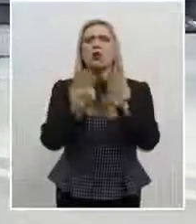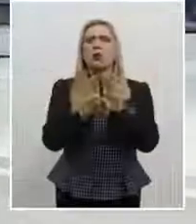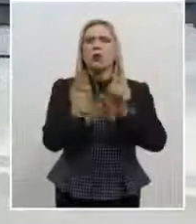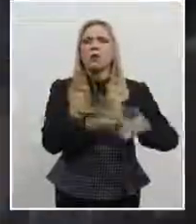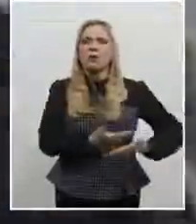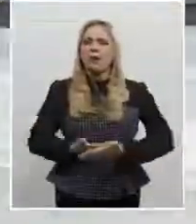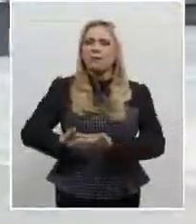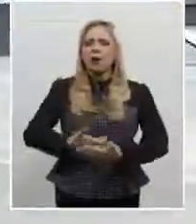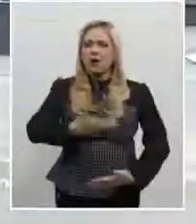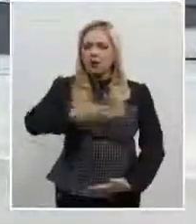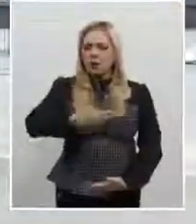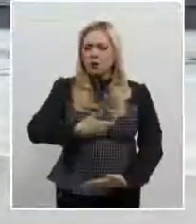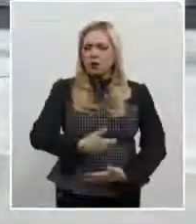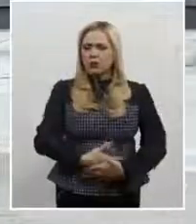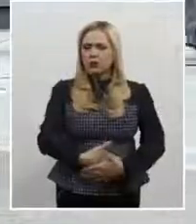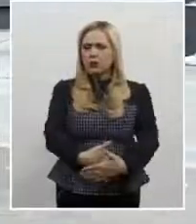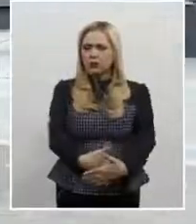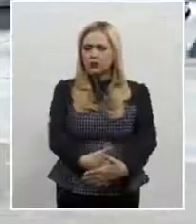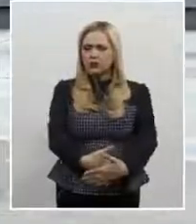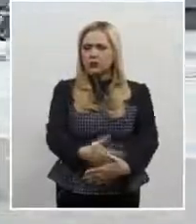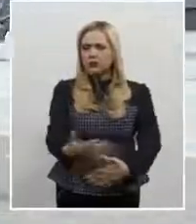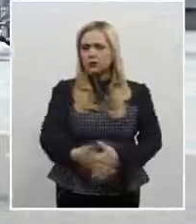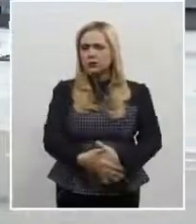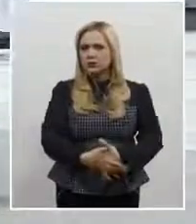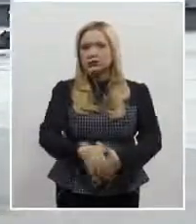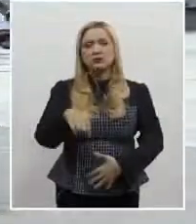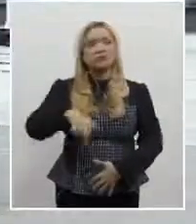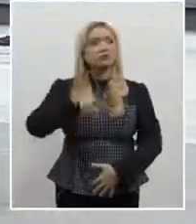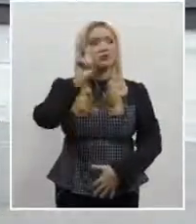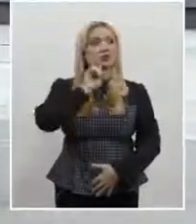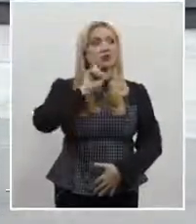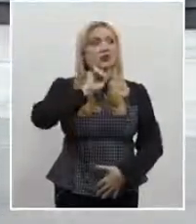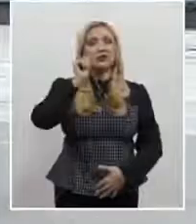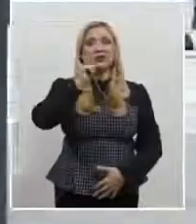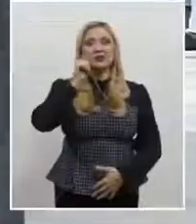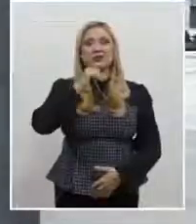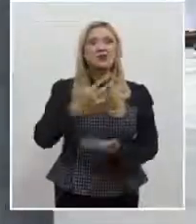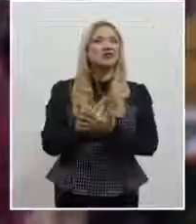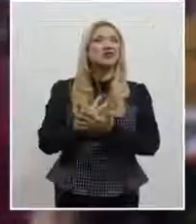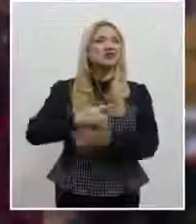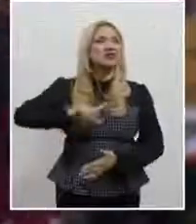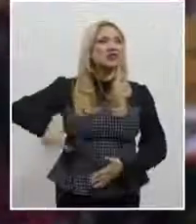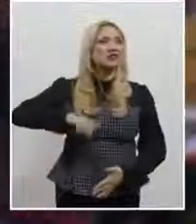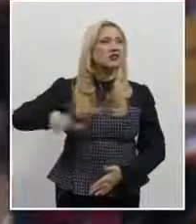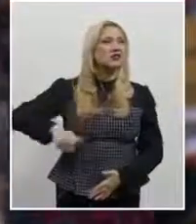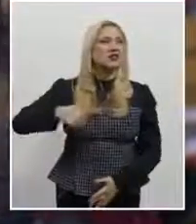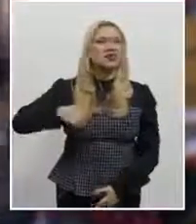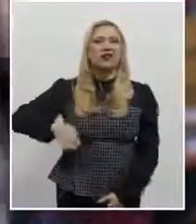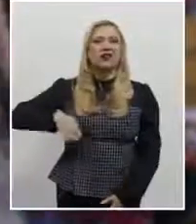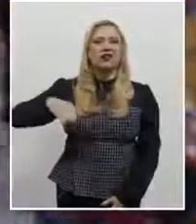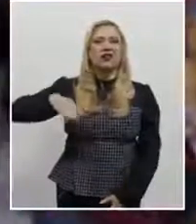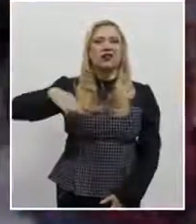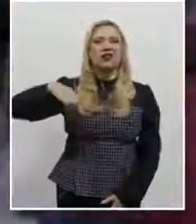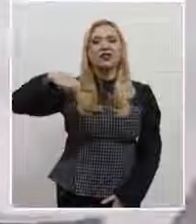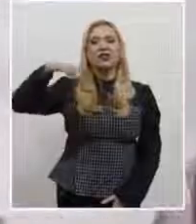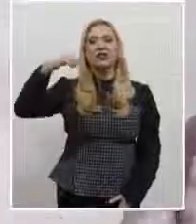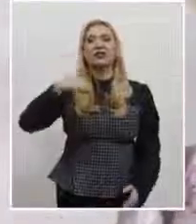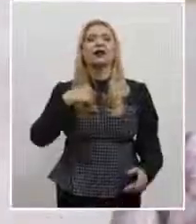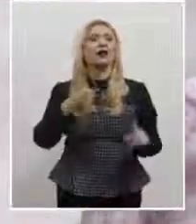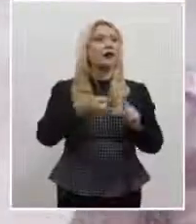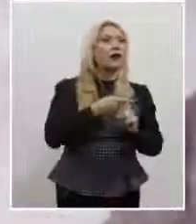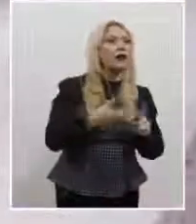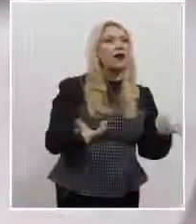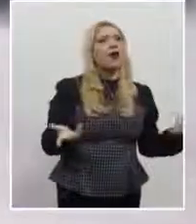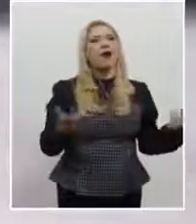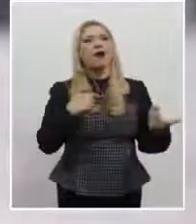en méxico las mujeres deciden postergar cada vez más el embarazo debido a sus estilos de vida como